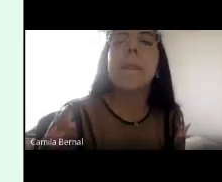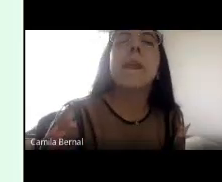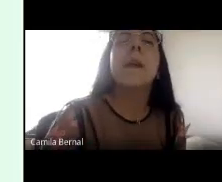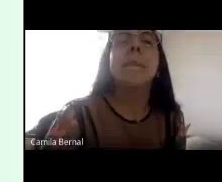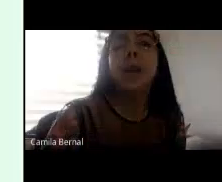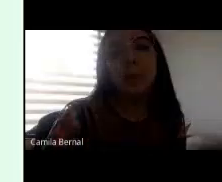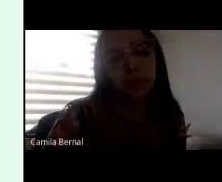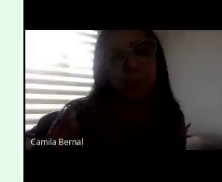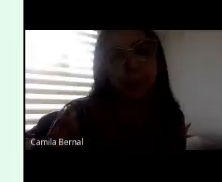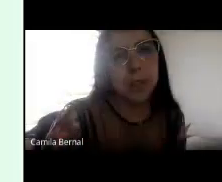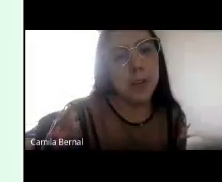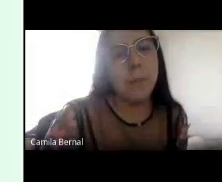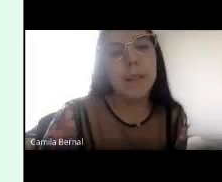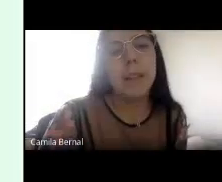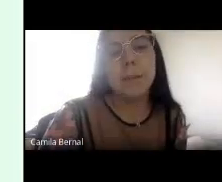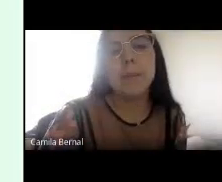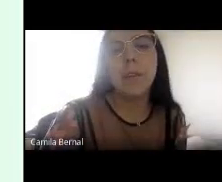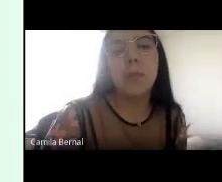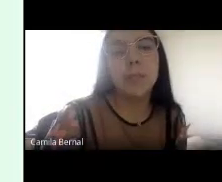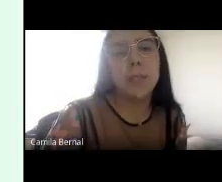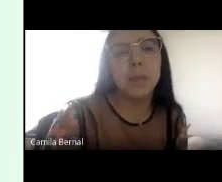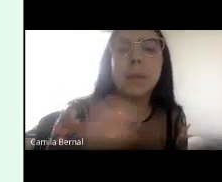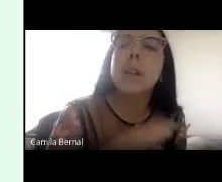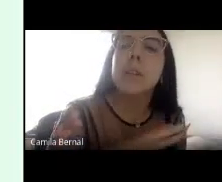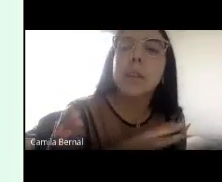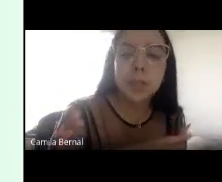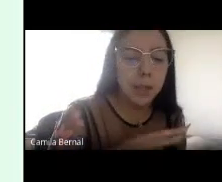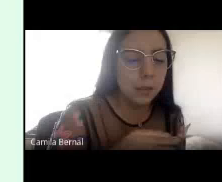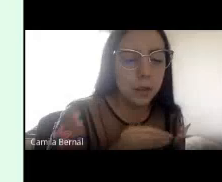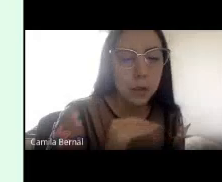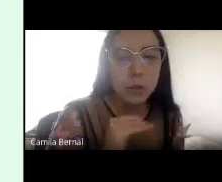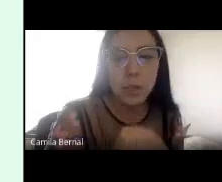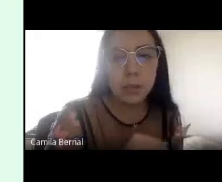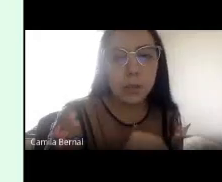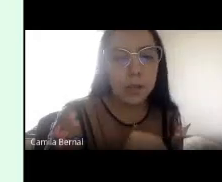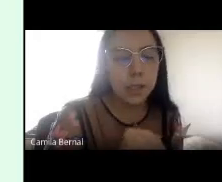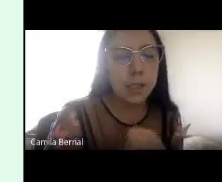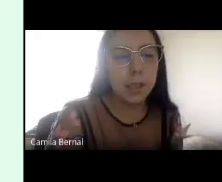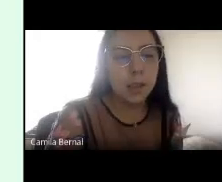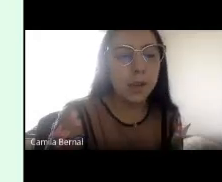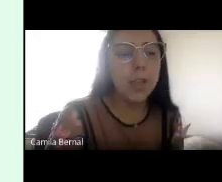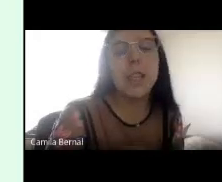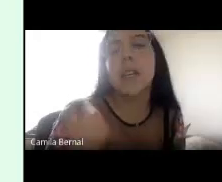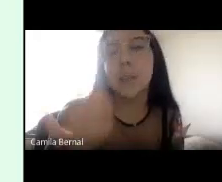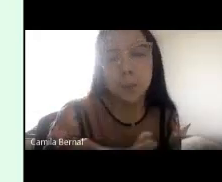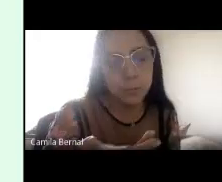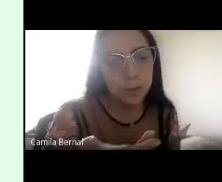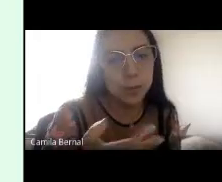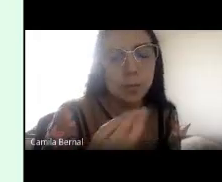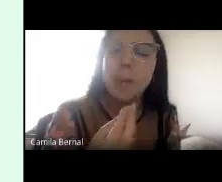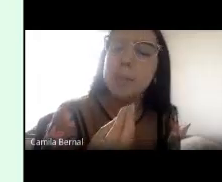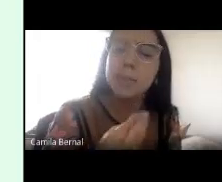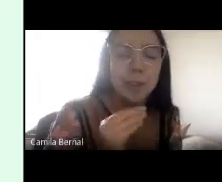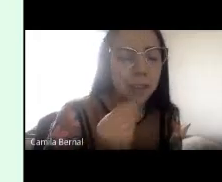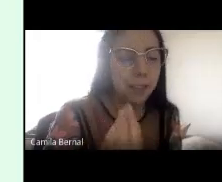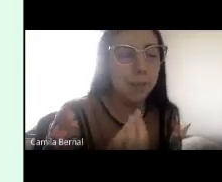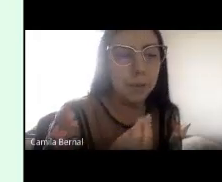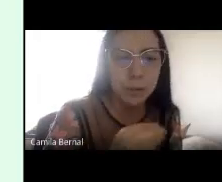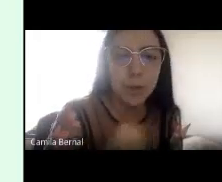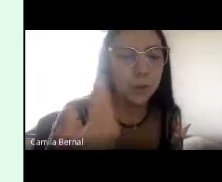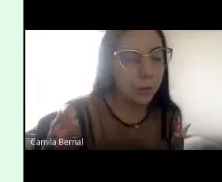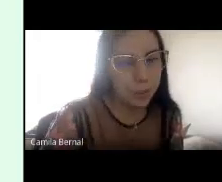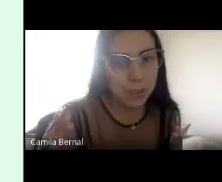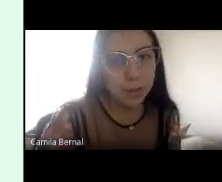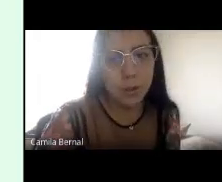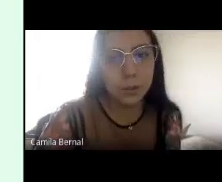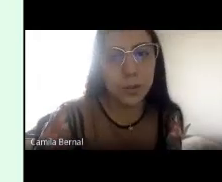arena, pero pues debido a la pandemia lo vamos a hacer primero, vamos a dejar todo claro el día de hoy y ya después cuando nos veamos, ojalá sea pronto,